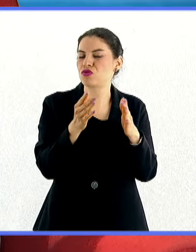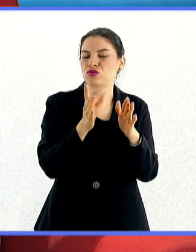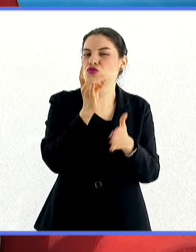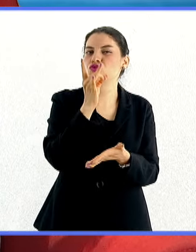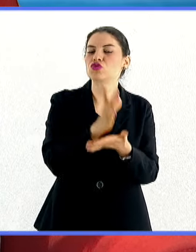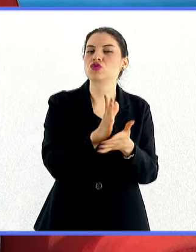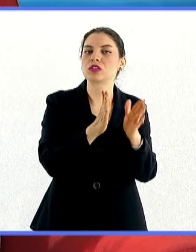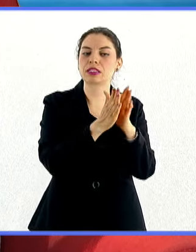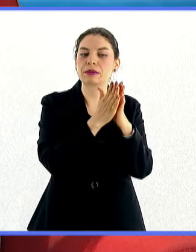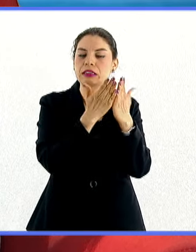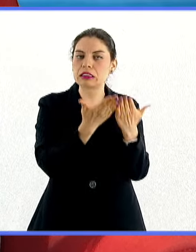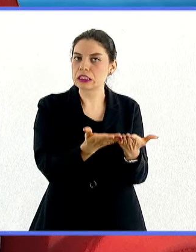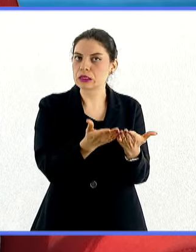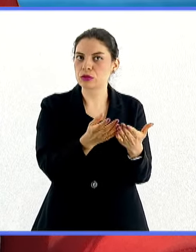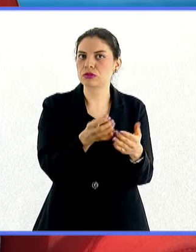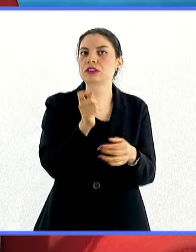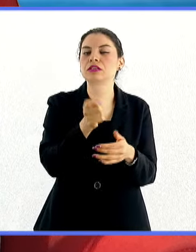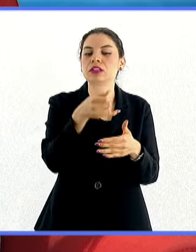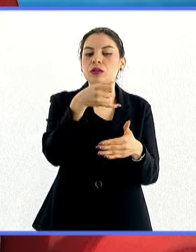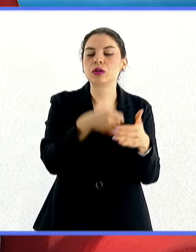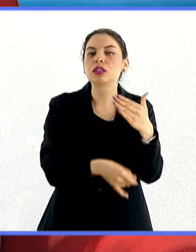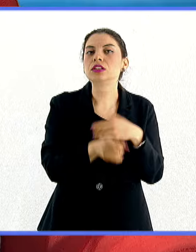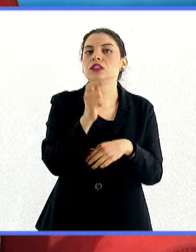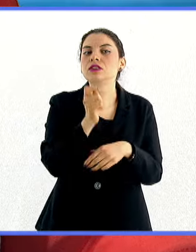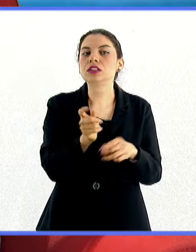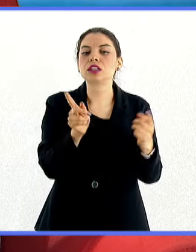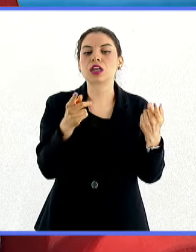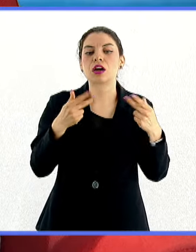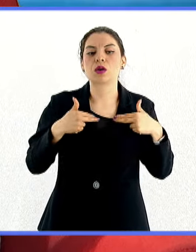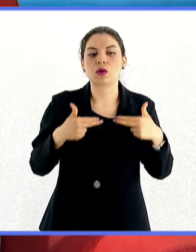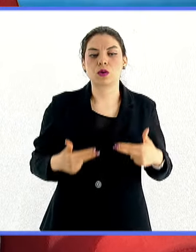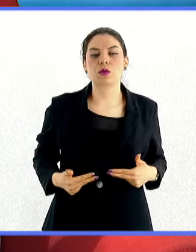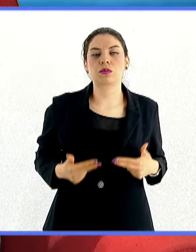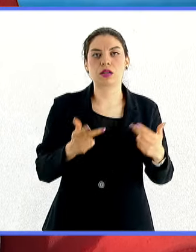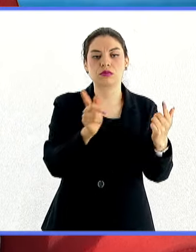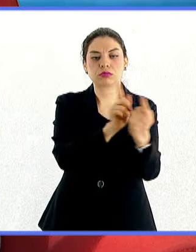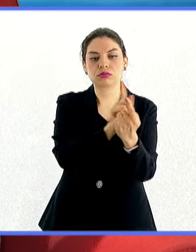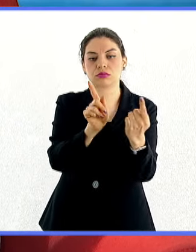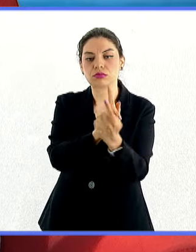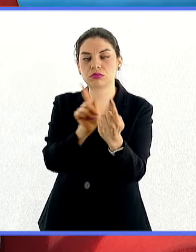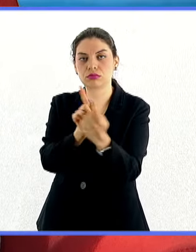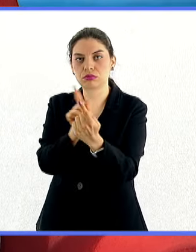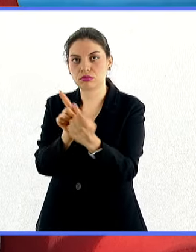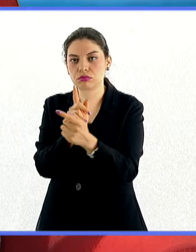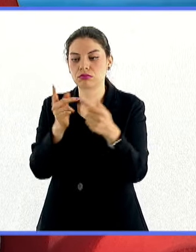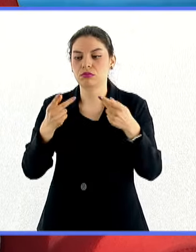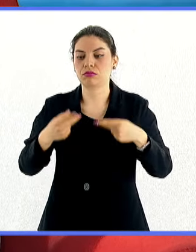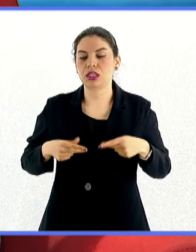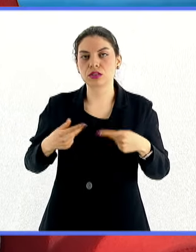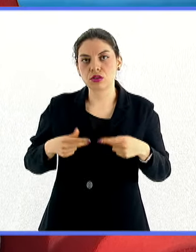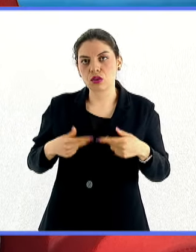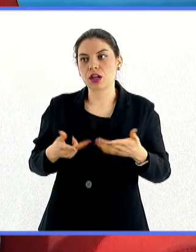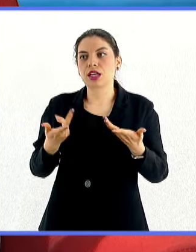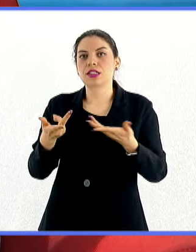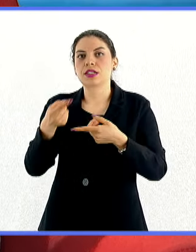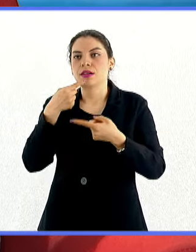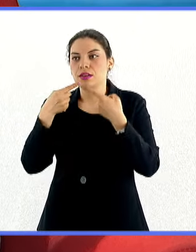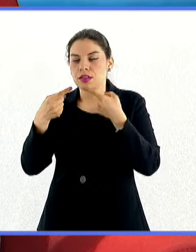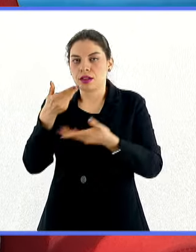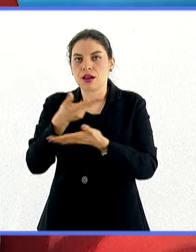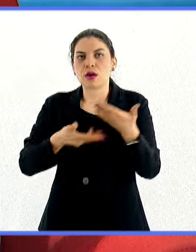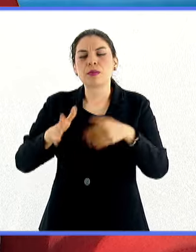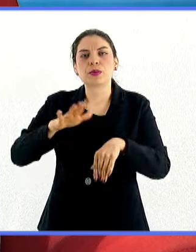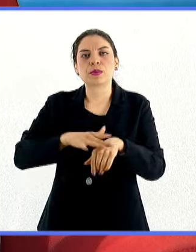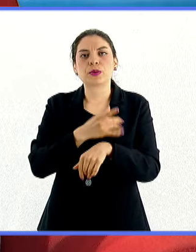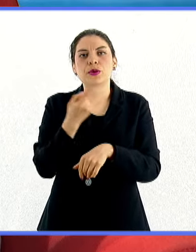interacción humana, que tiene que ver con el diálogo entre sociedades, entre entendimientos, entre personas. ¿Por qué es importante este concepto